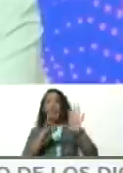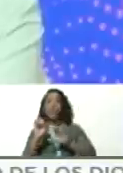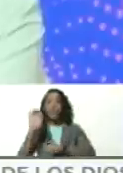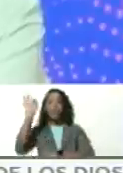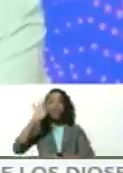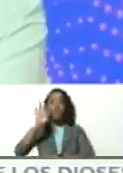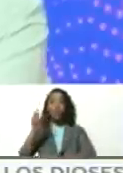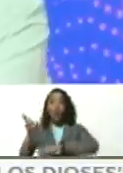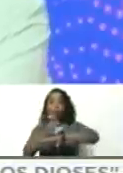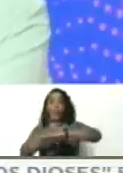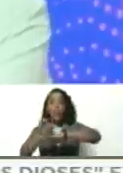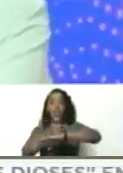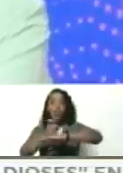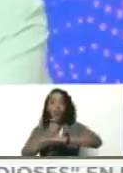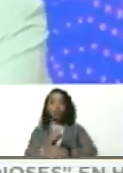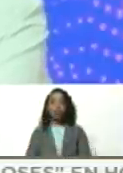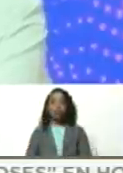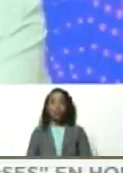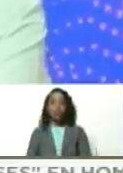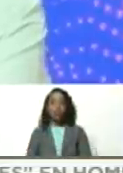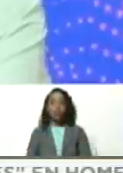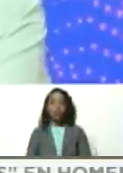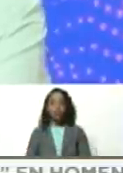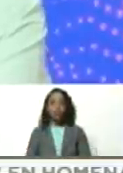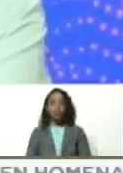90% de las gobernaciones.